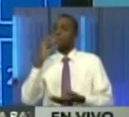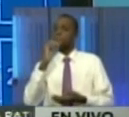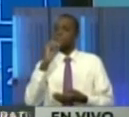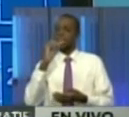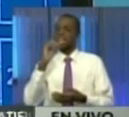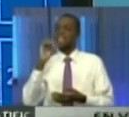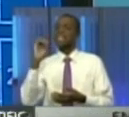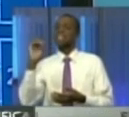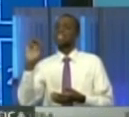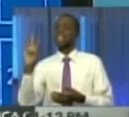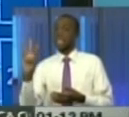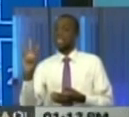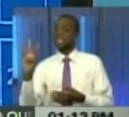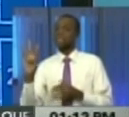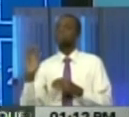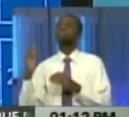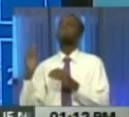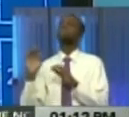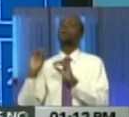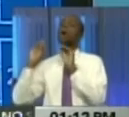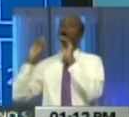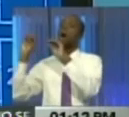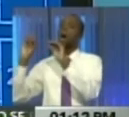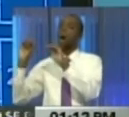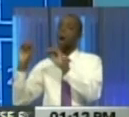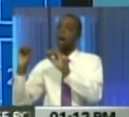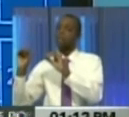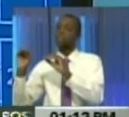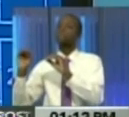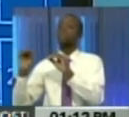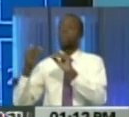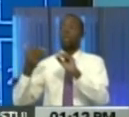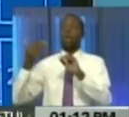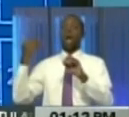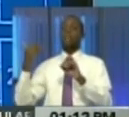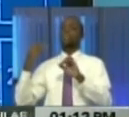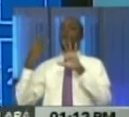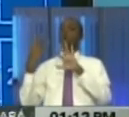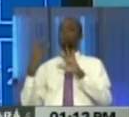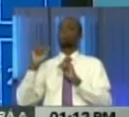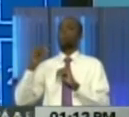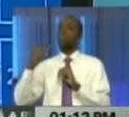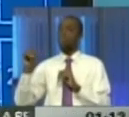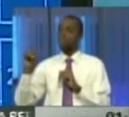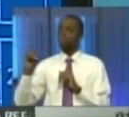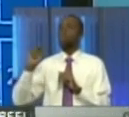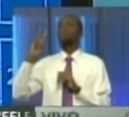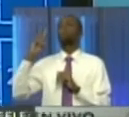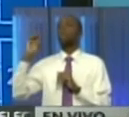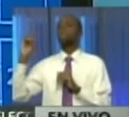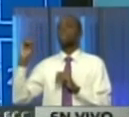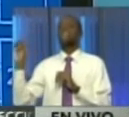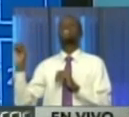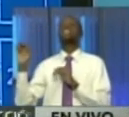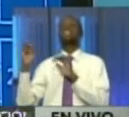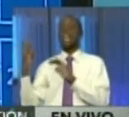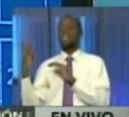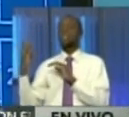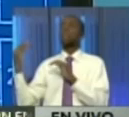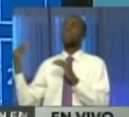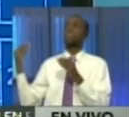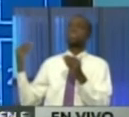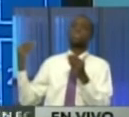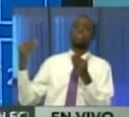y la convocatoria se hizo el 8 de junio. Entre esa solicitud y la convocatoria